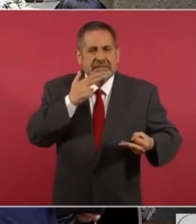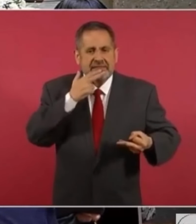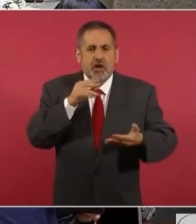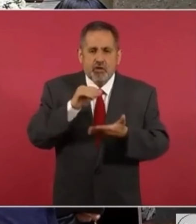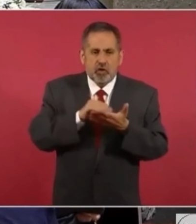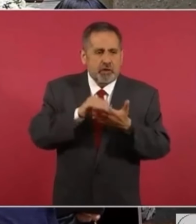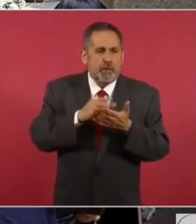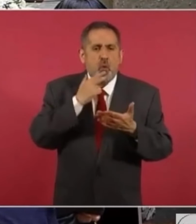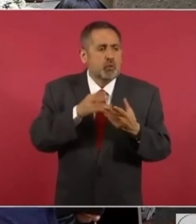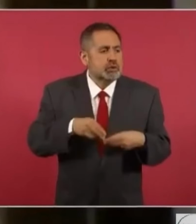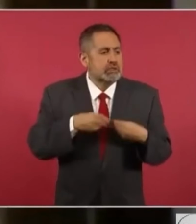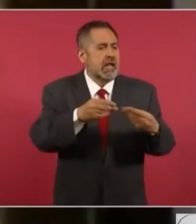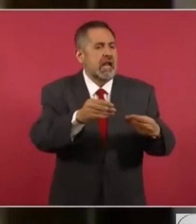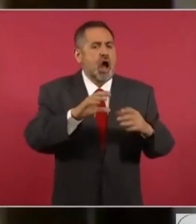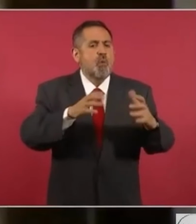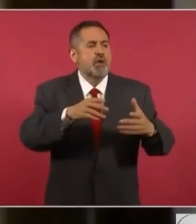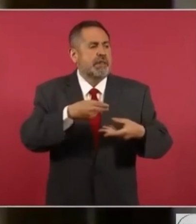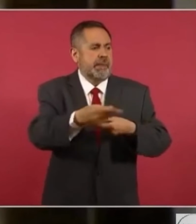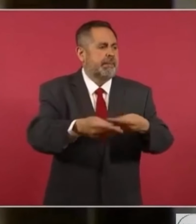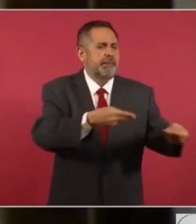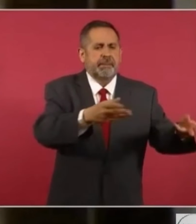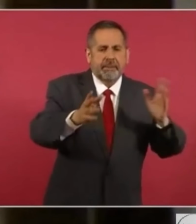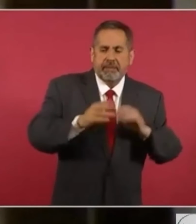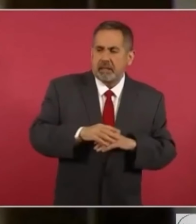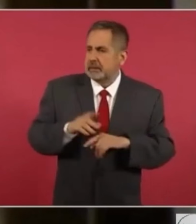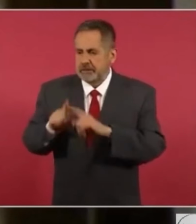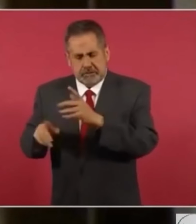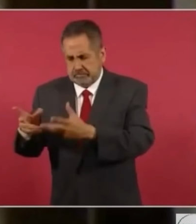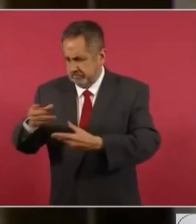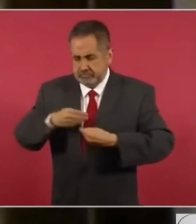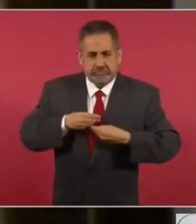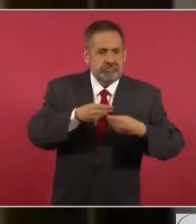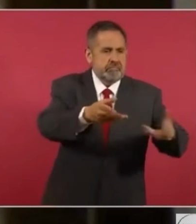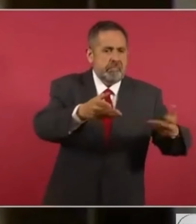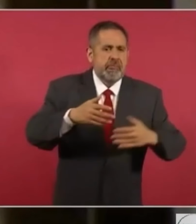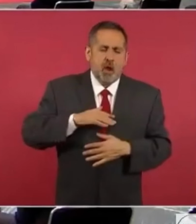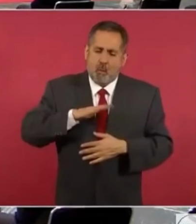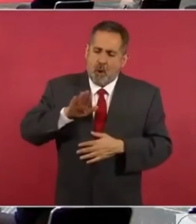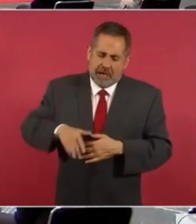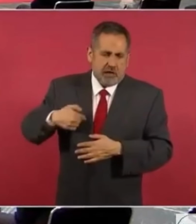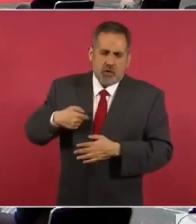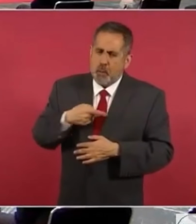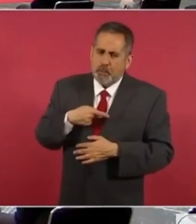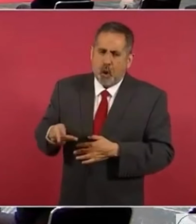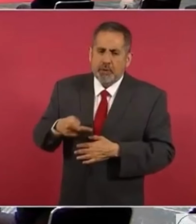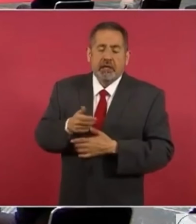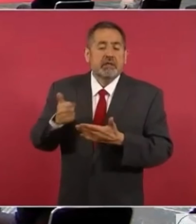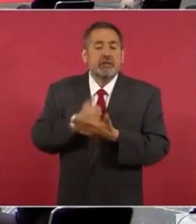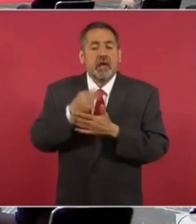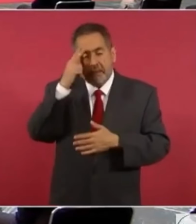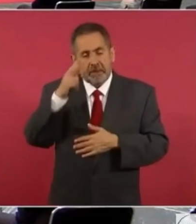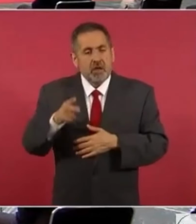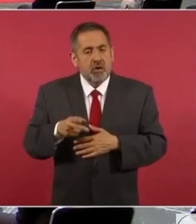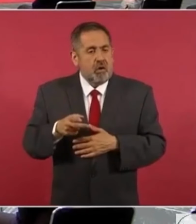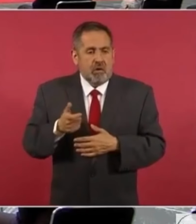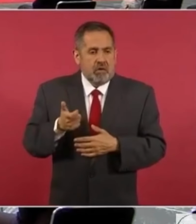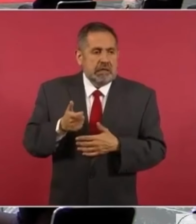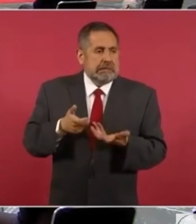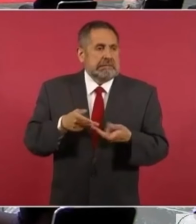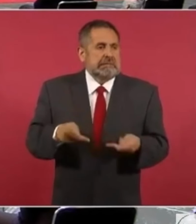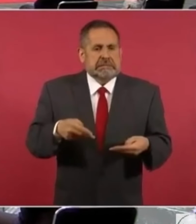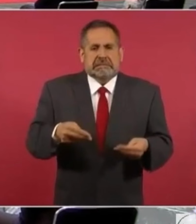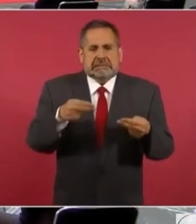de uso comunal. Y efectivamente muere en la pobreza en la Ciudad de México sin hacer